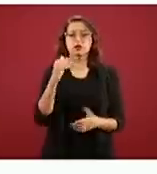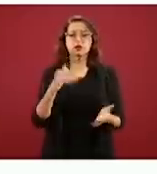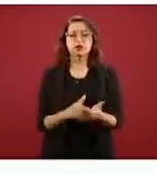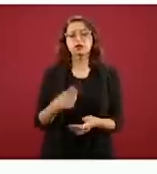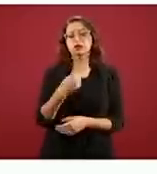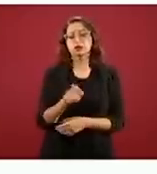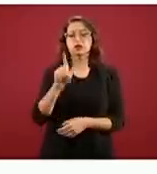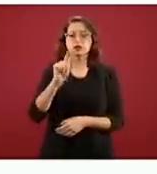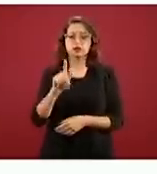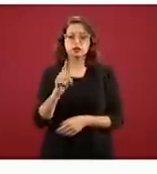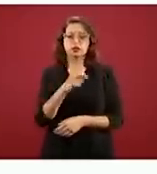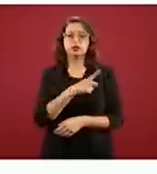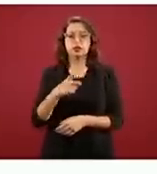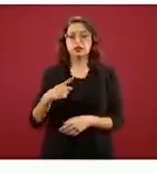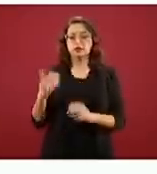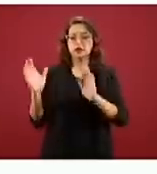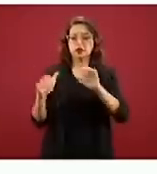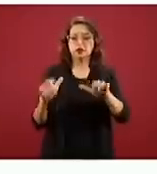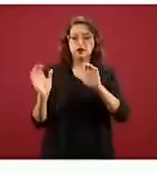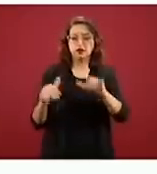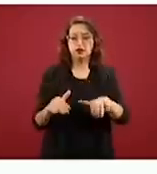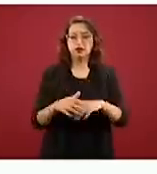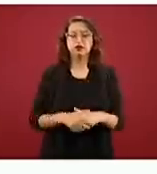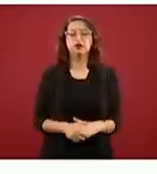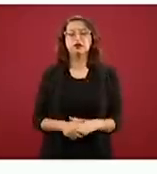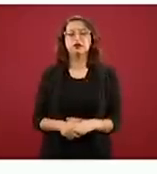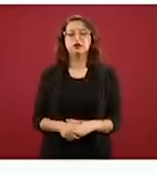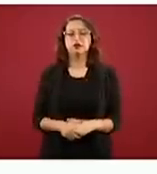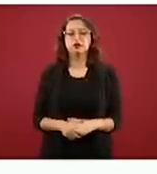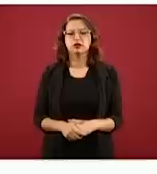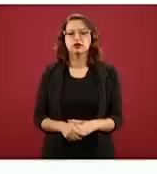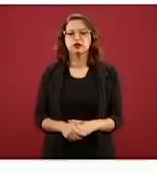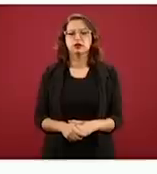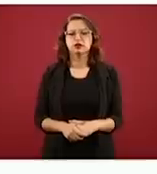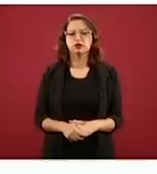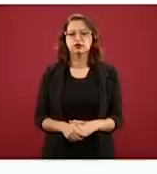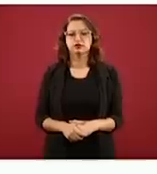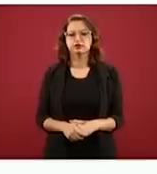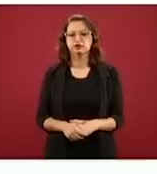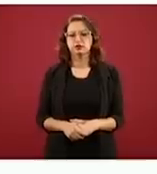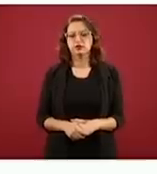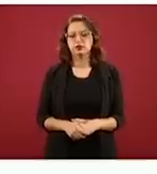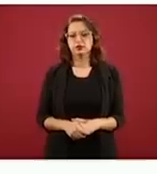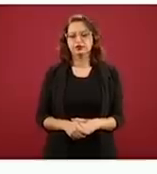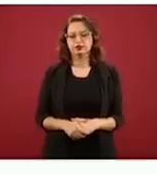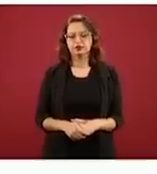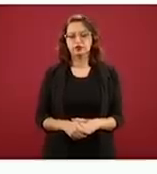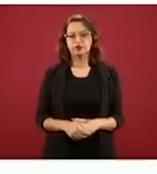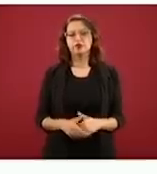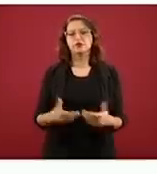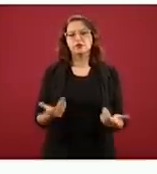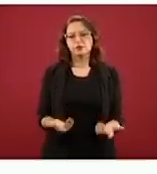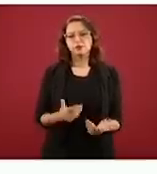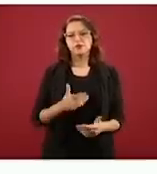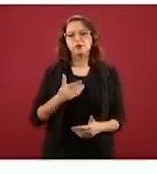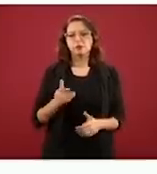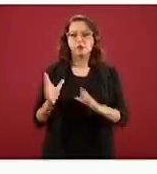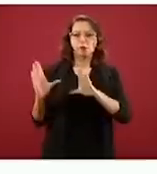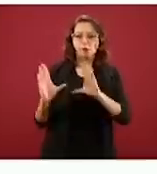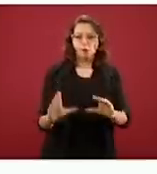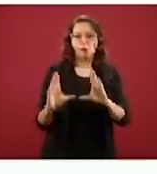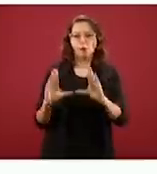21.170 que tenían que ser reclutados. Esta es la forma como tenemos considerado que vayan siendo